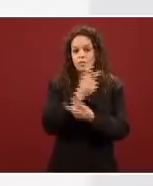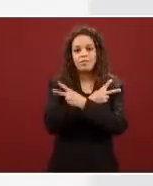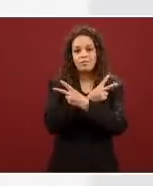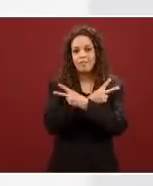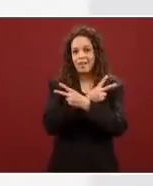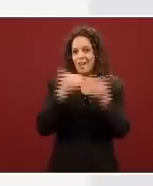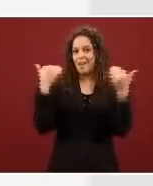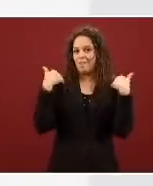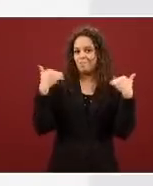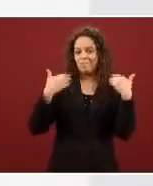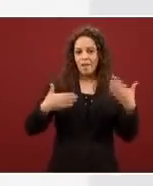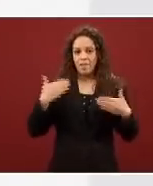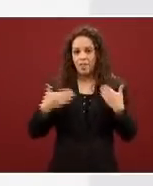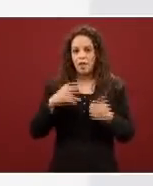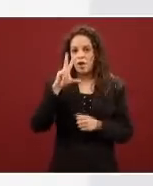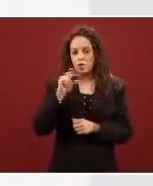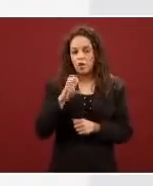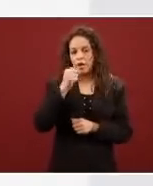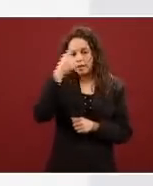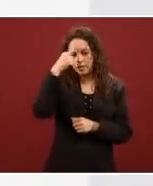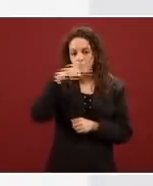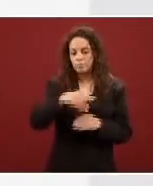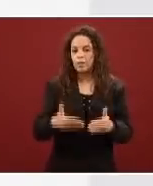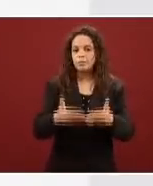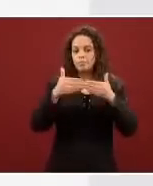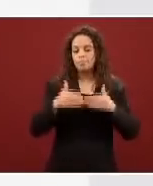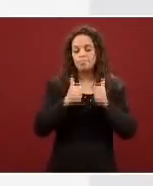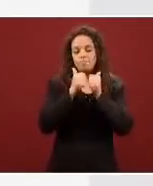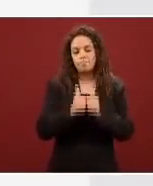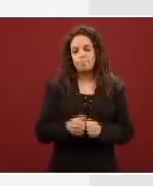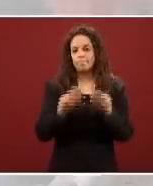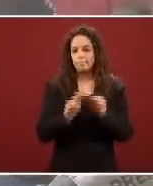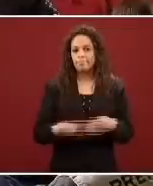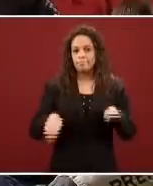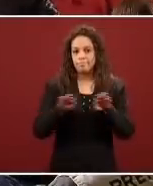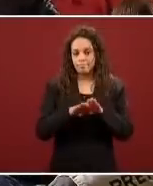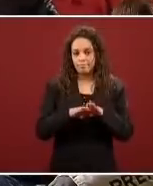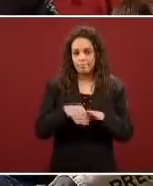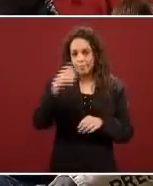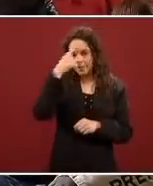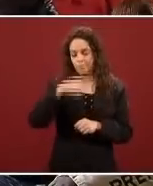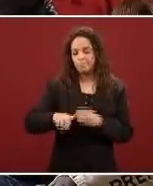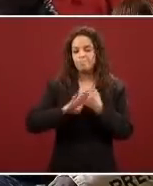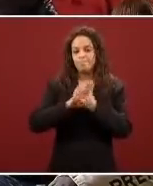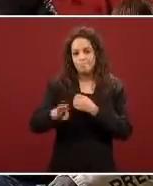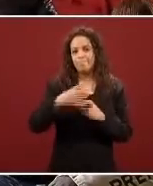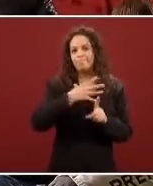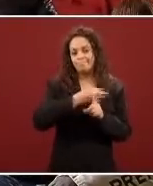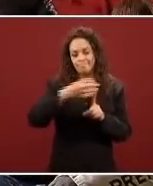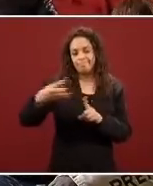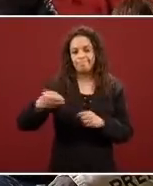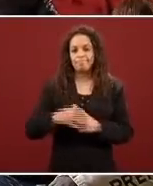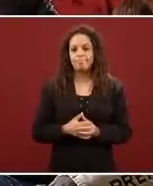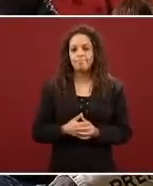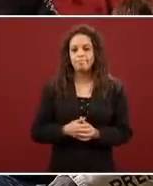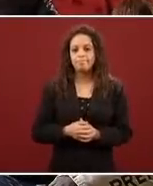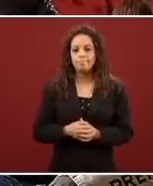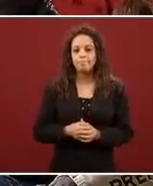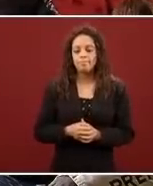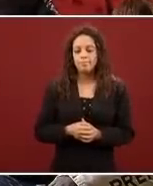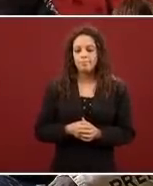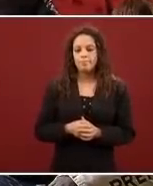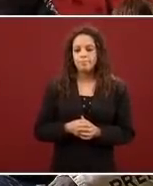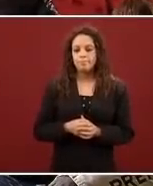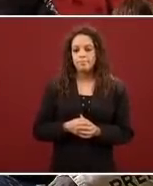para repliegue familiar, para distanciamiento social, para una sana distancia. El secretario Moctezuma muy atinadamente